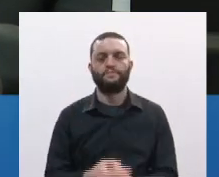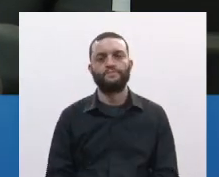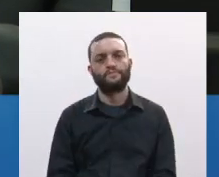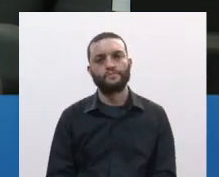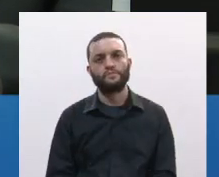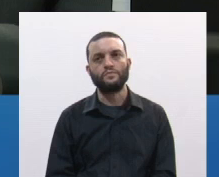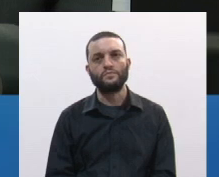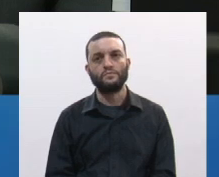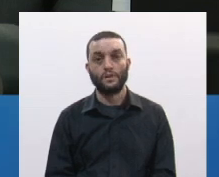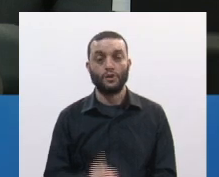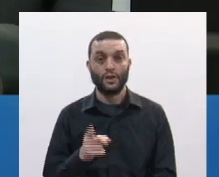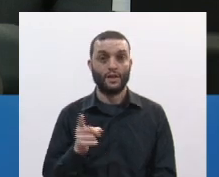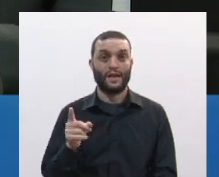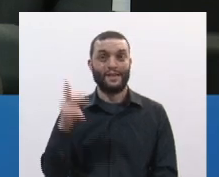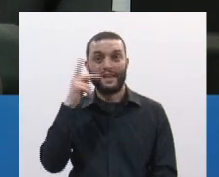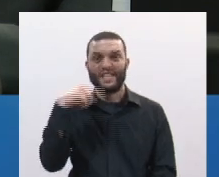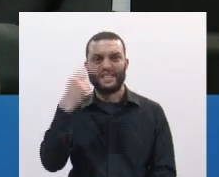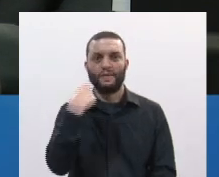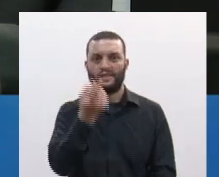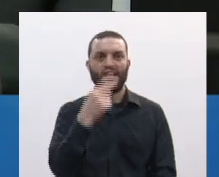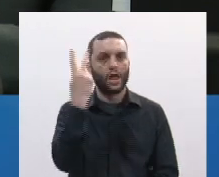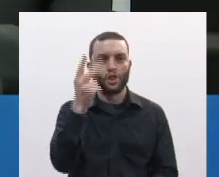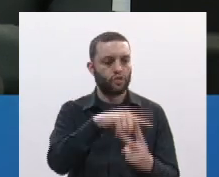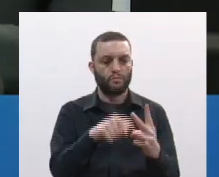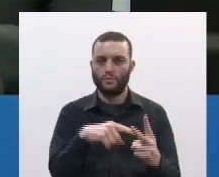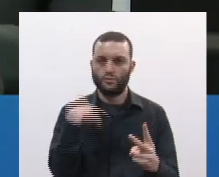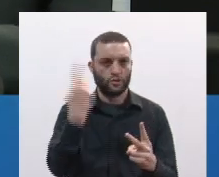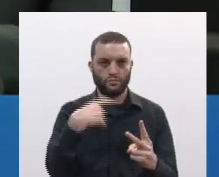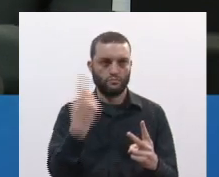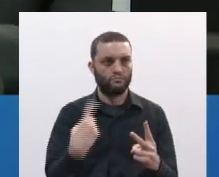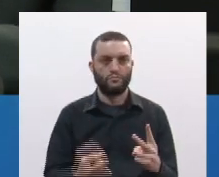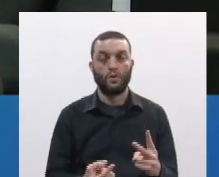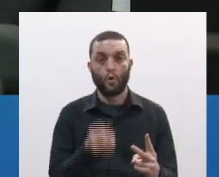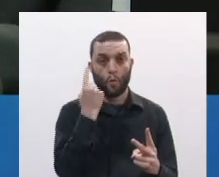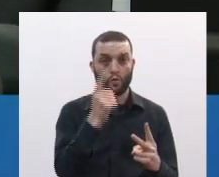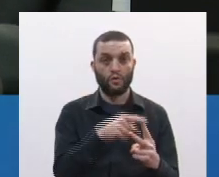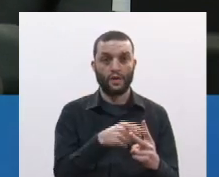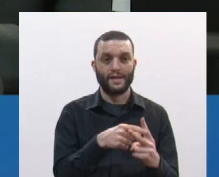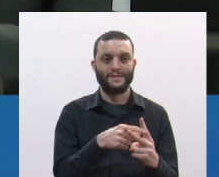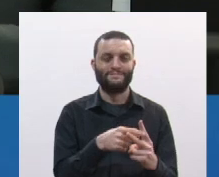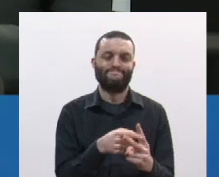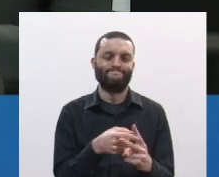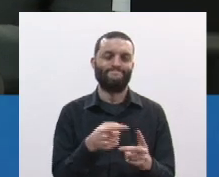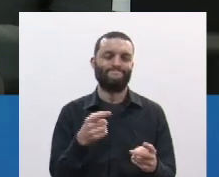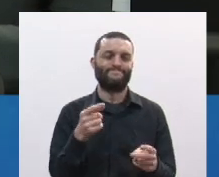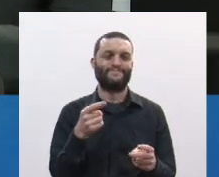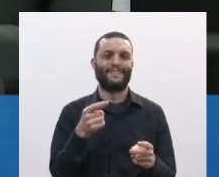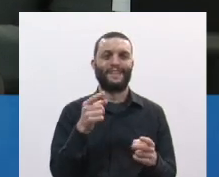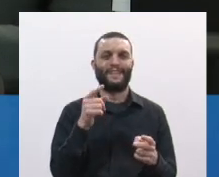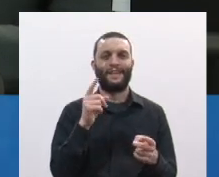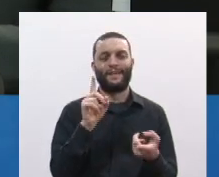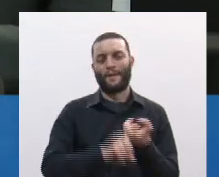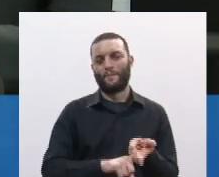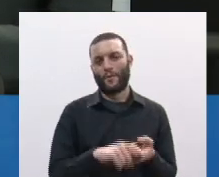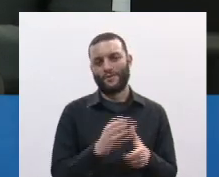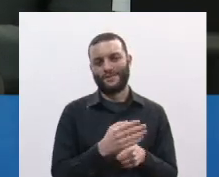yo lo cuento también y él se lo decía a todos. Él tenía dos obsesiones. Una era su compañera,